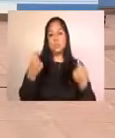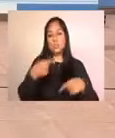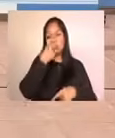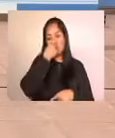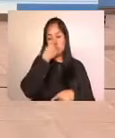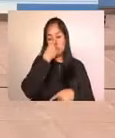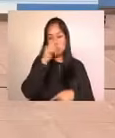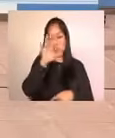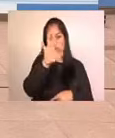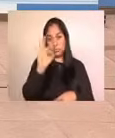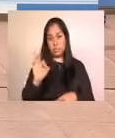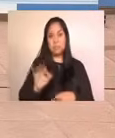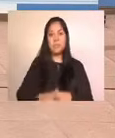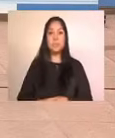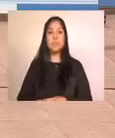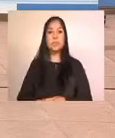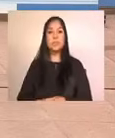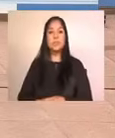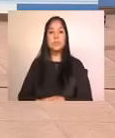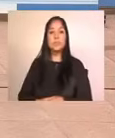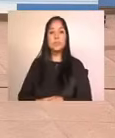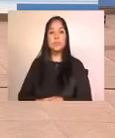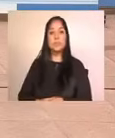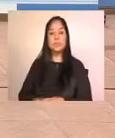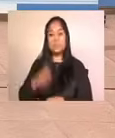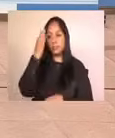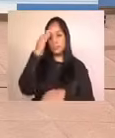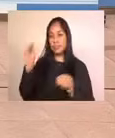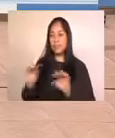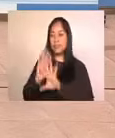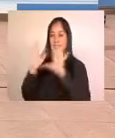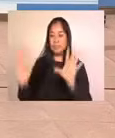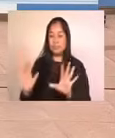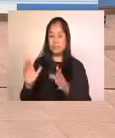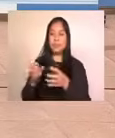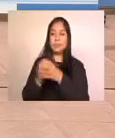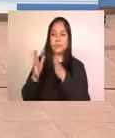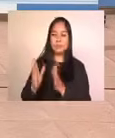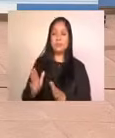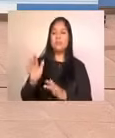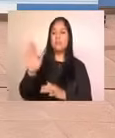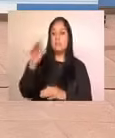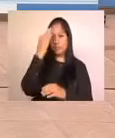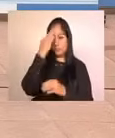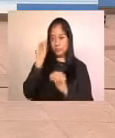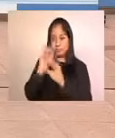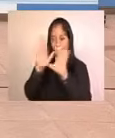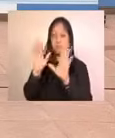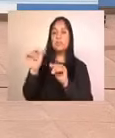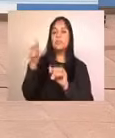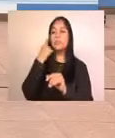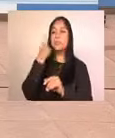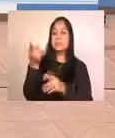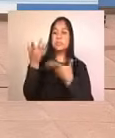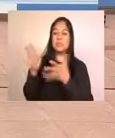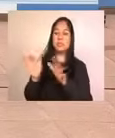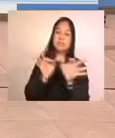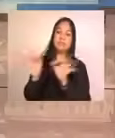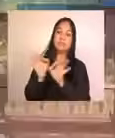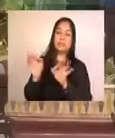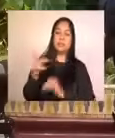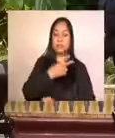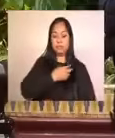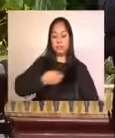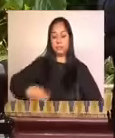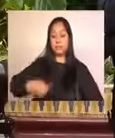corrupción. Señor comisionado, buenos días. Tomando en cuenta que usted ya aclaró que el presidente